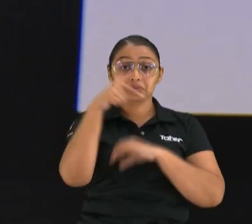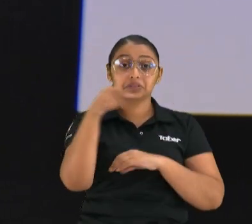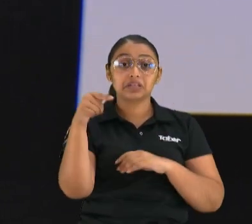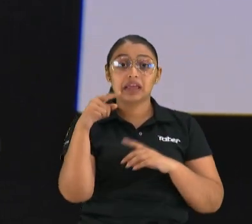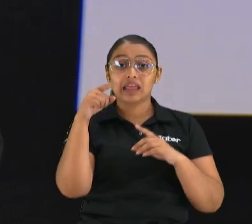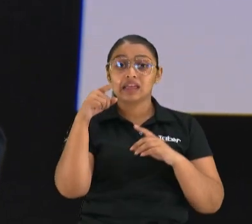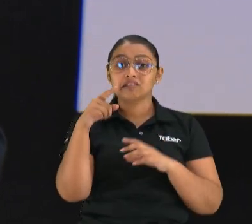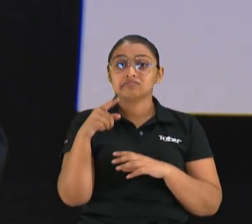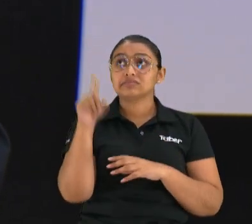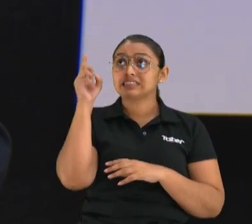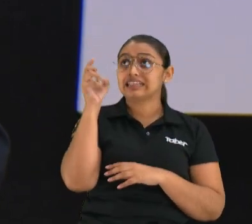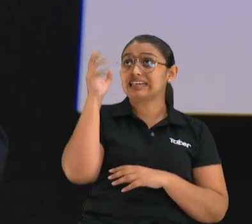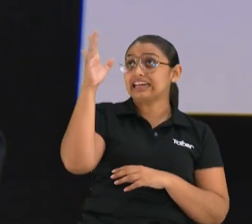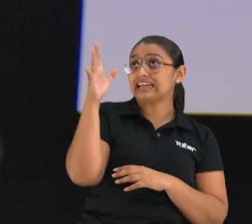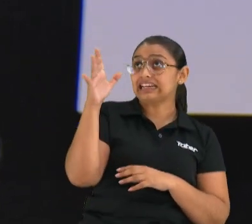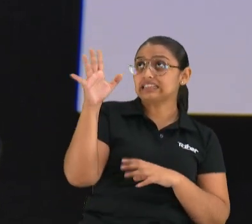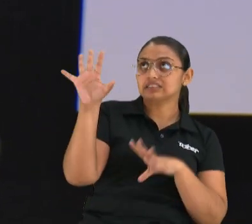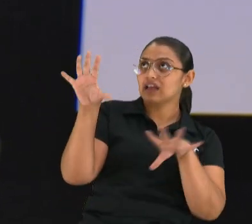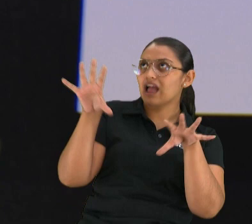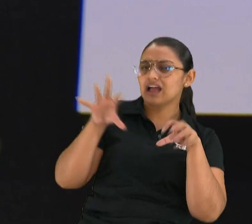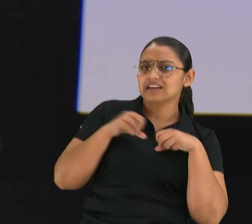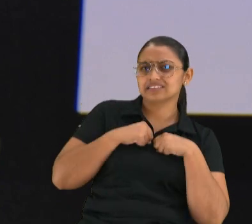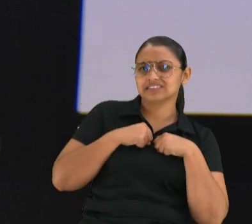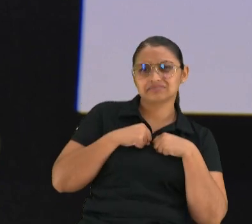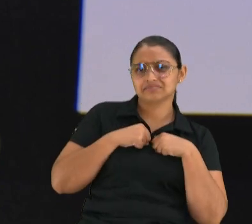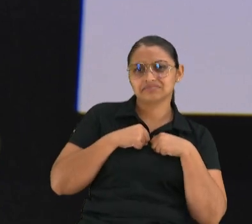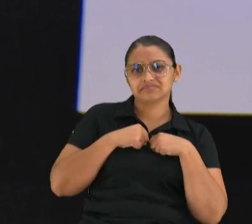se correrá de su Creador